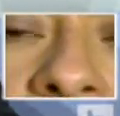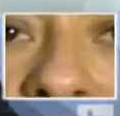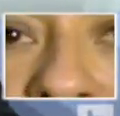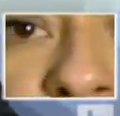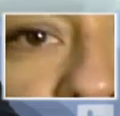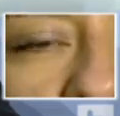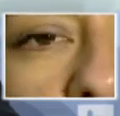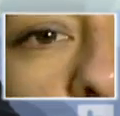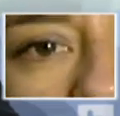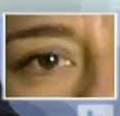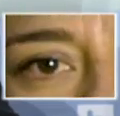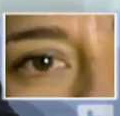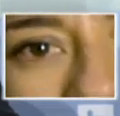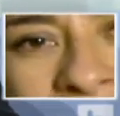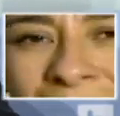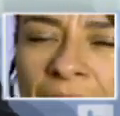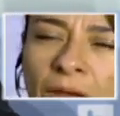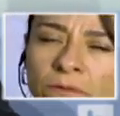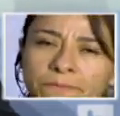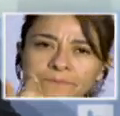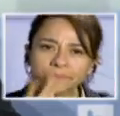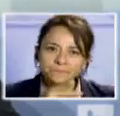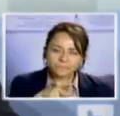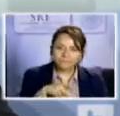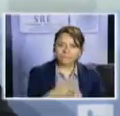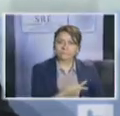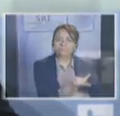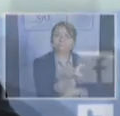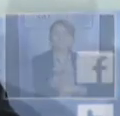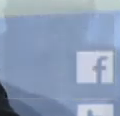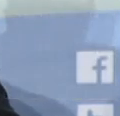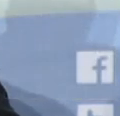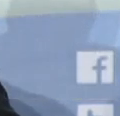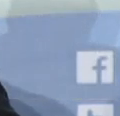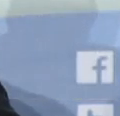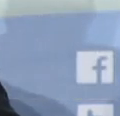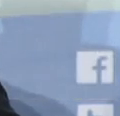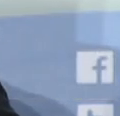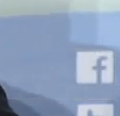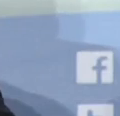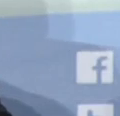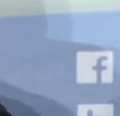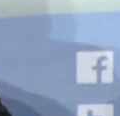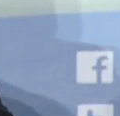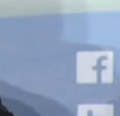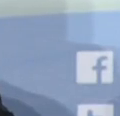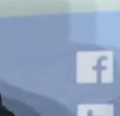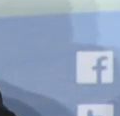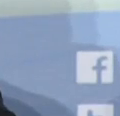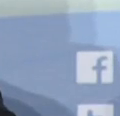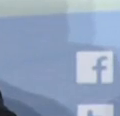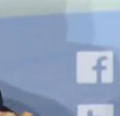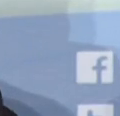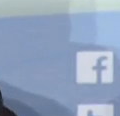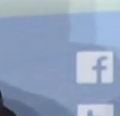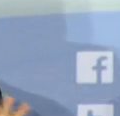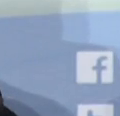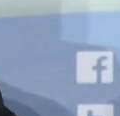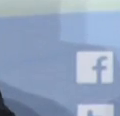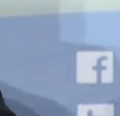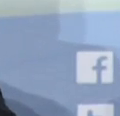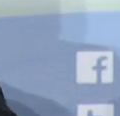tema de compromiso de gobierno. Ha sido muy claro en las dos participaciones el tema en primera de compromiso de gobierno y que mucho depende el tema de las